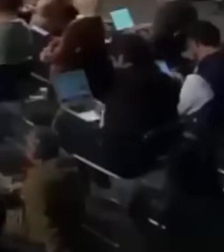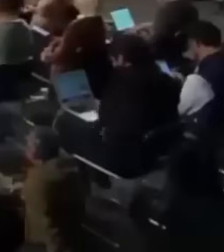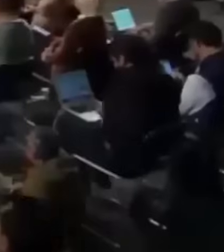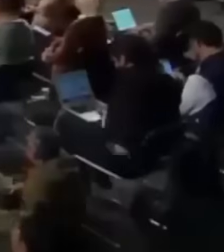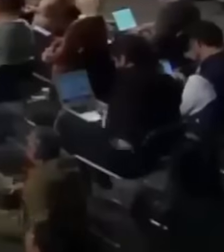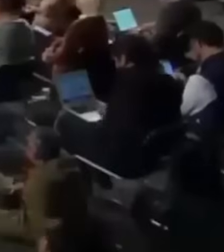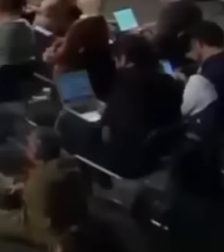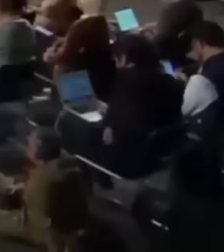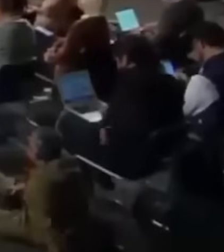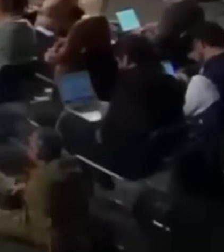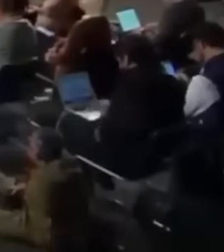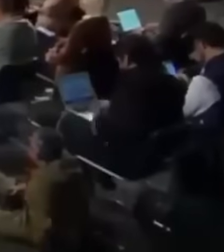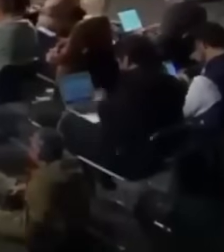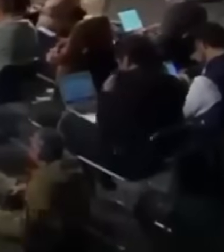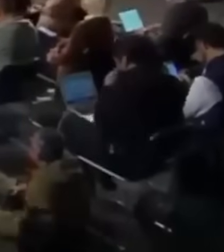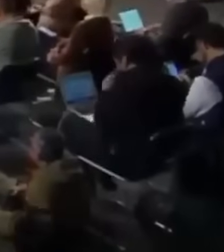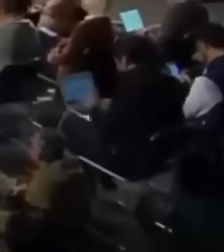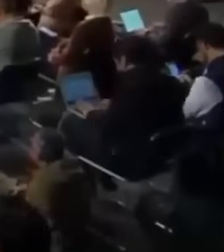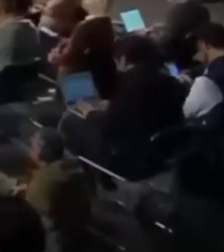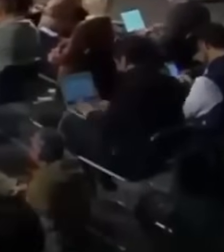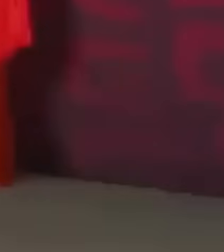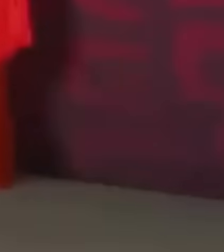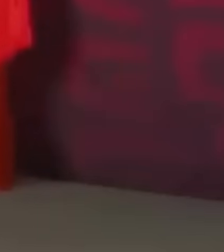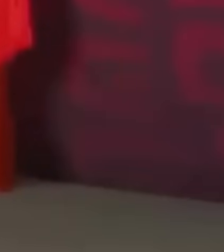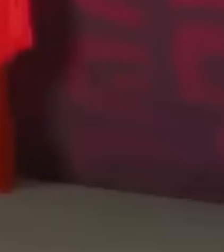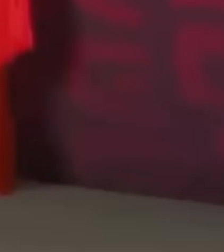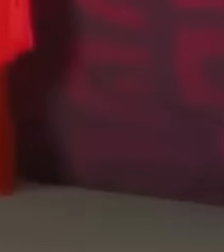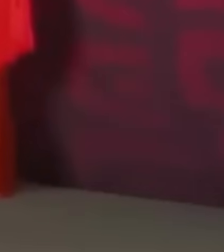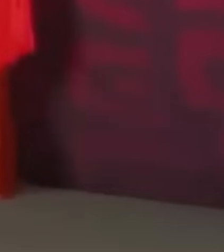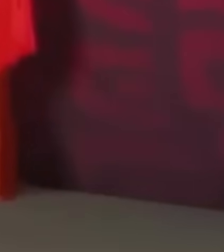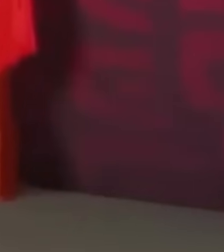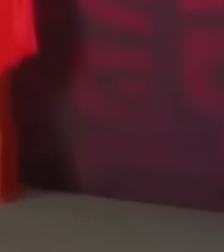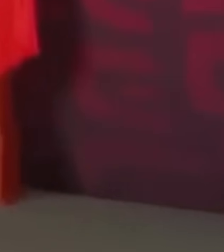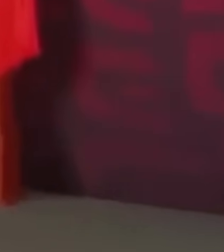propósito conocer sobre